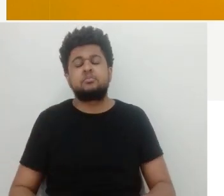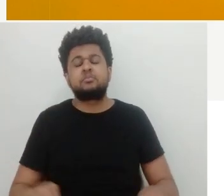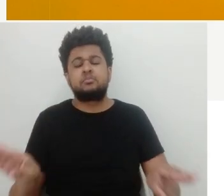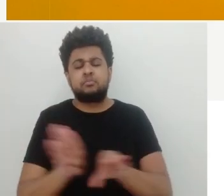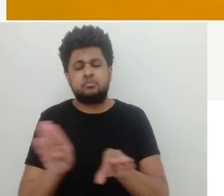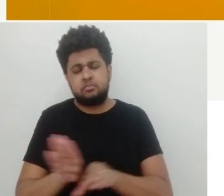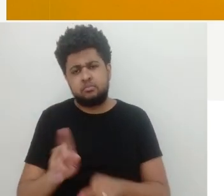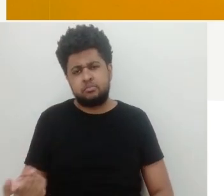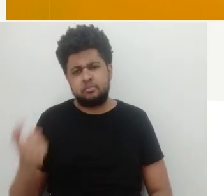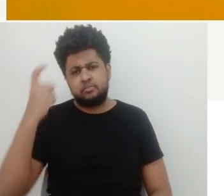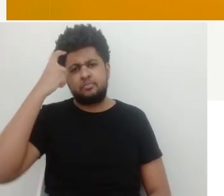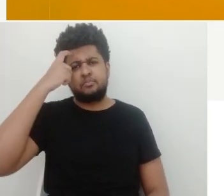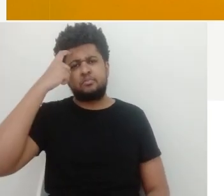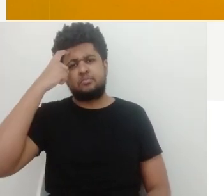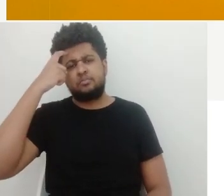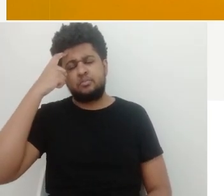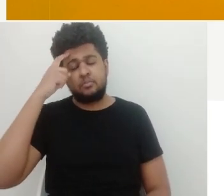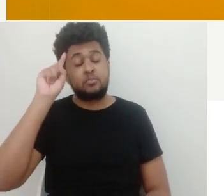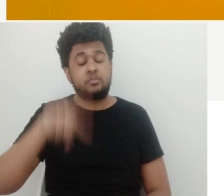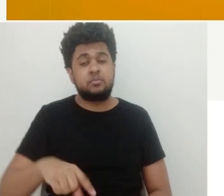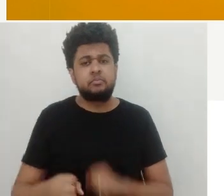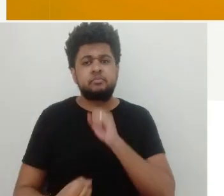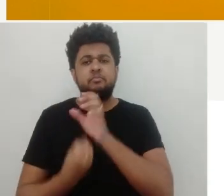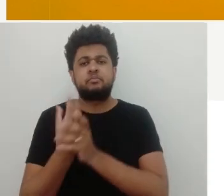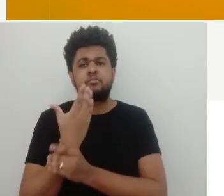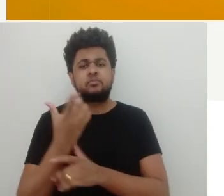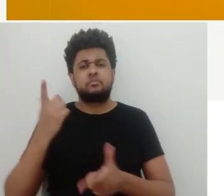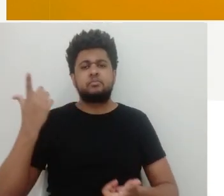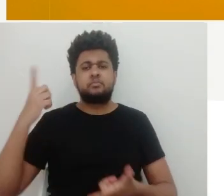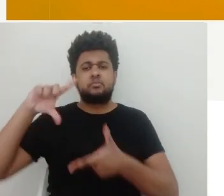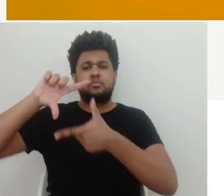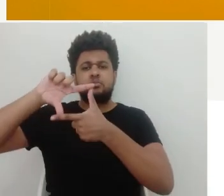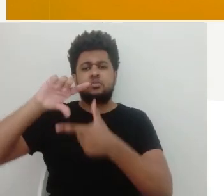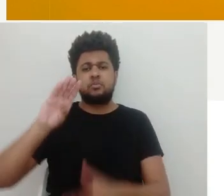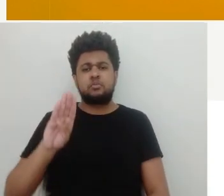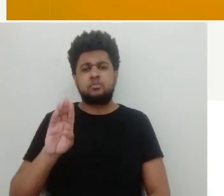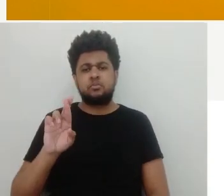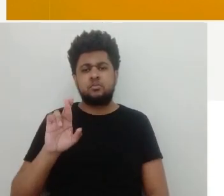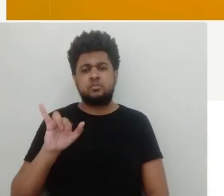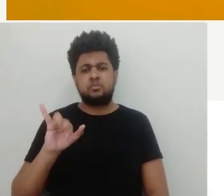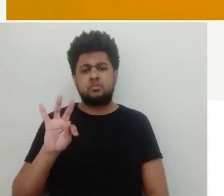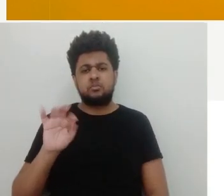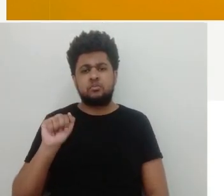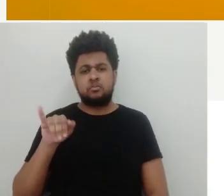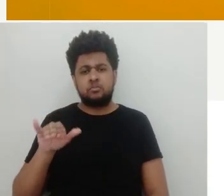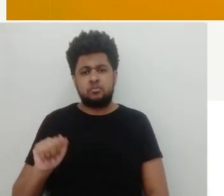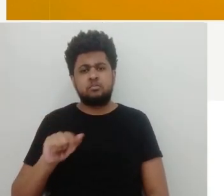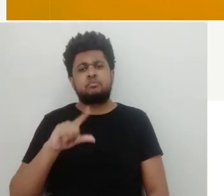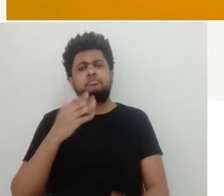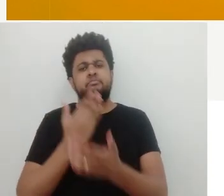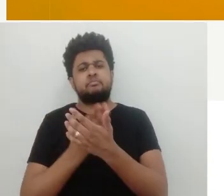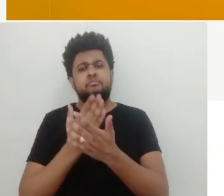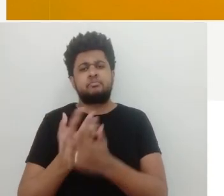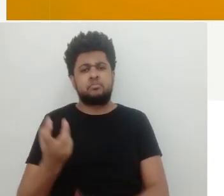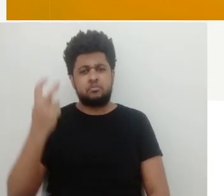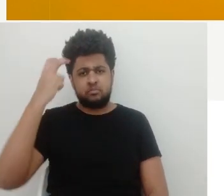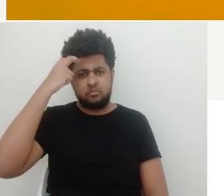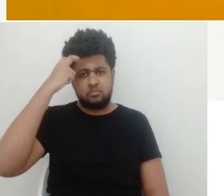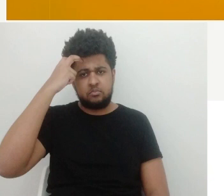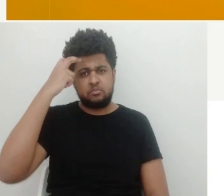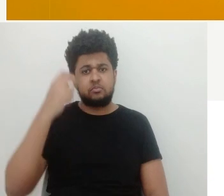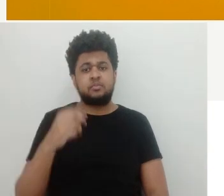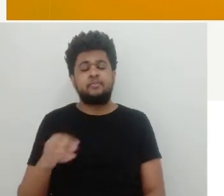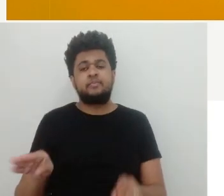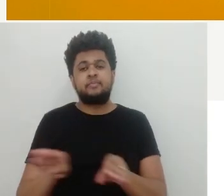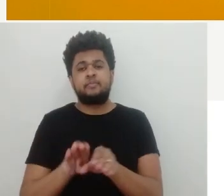británica, de los estudios culturales, entre los que destaca el caribeño Stuart Hall, también hemos